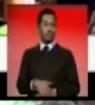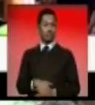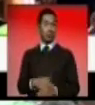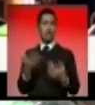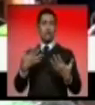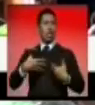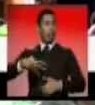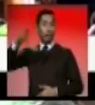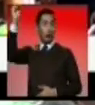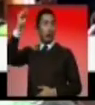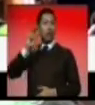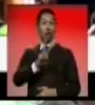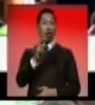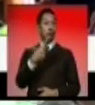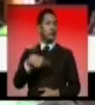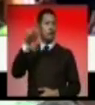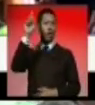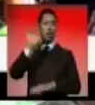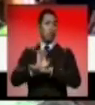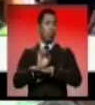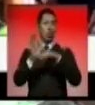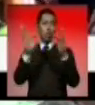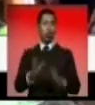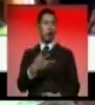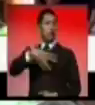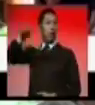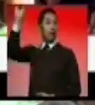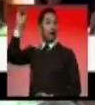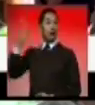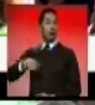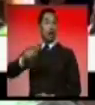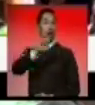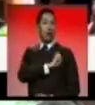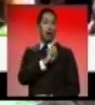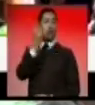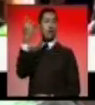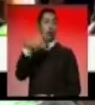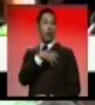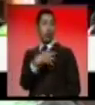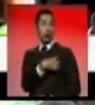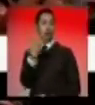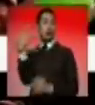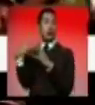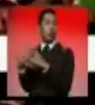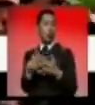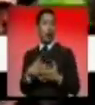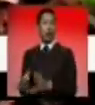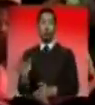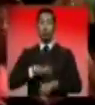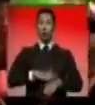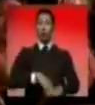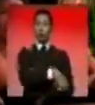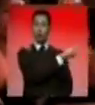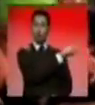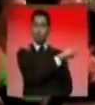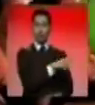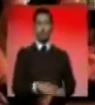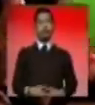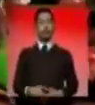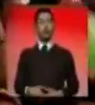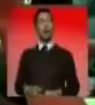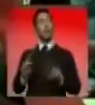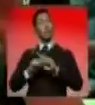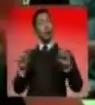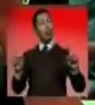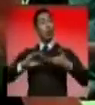a 2 millones de ecuatorianos a Murcia, a Barcelona, a Nueva York. Pero las nacionalidades le piden